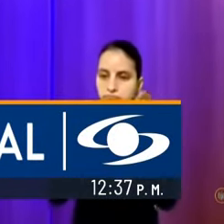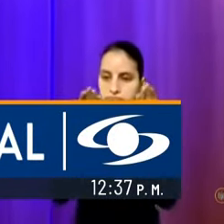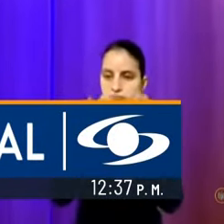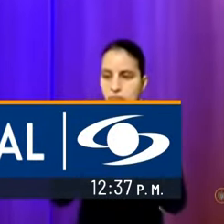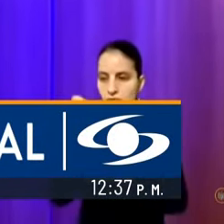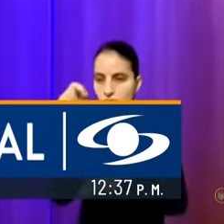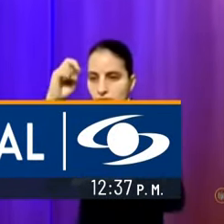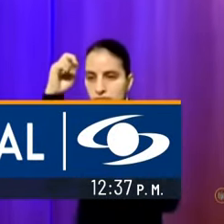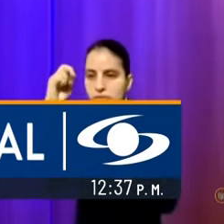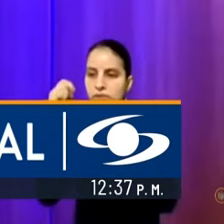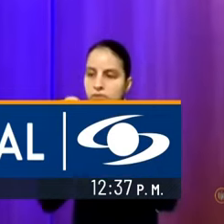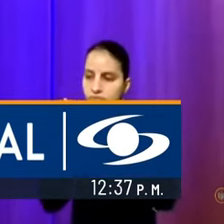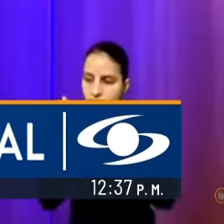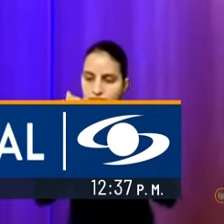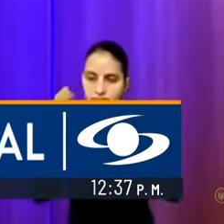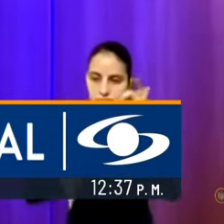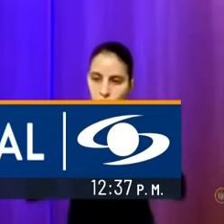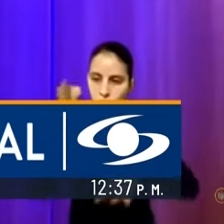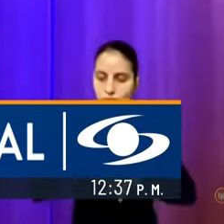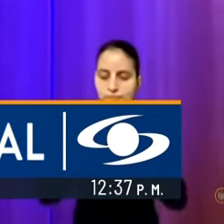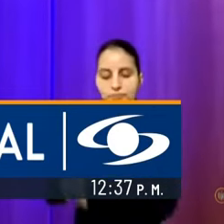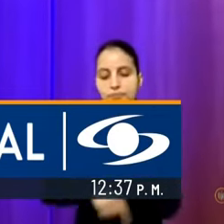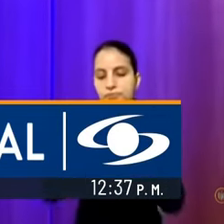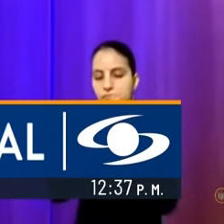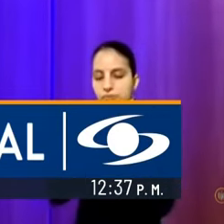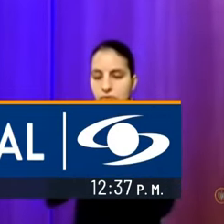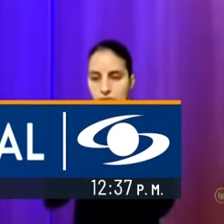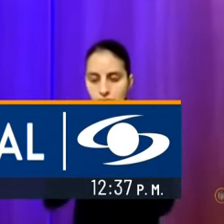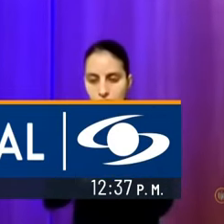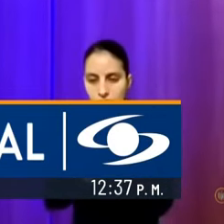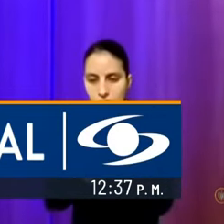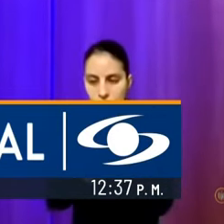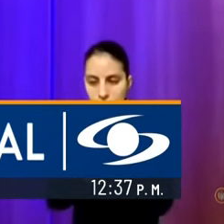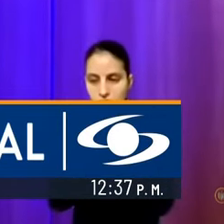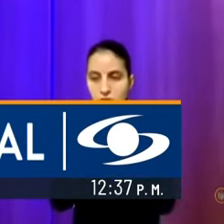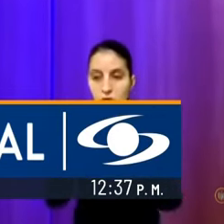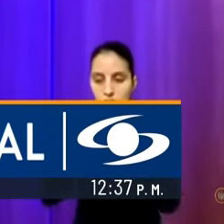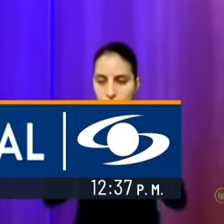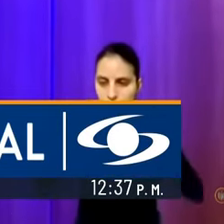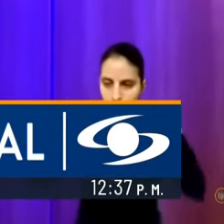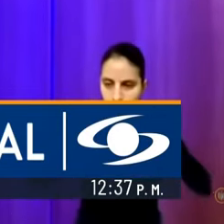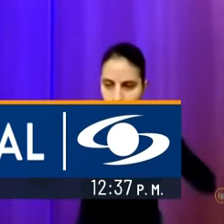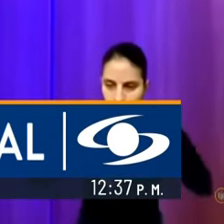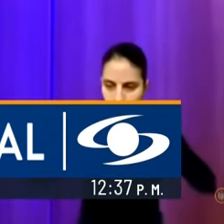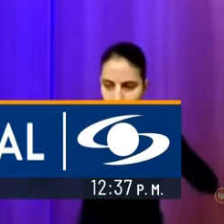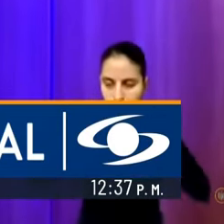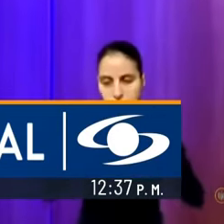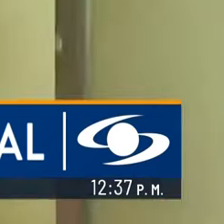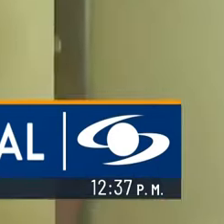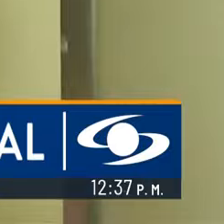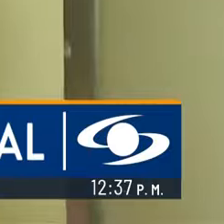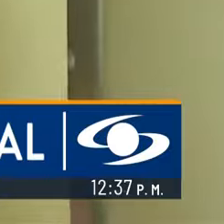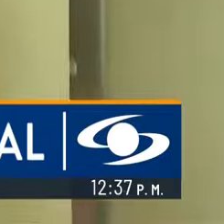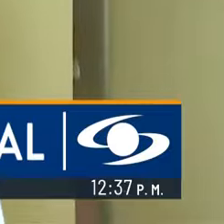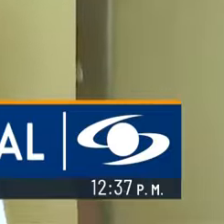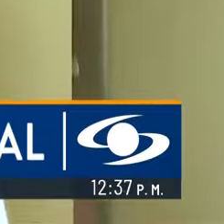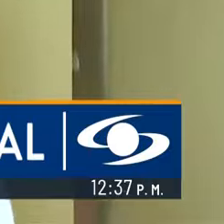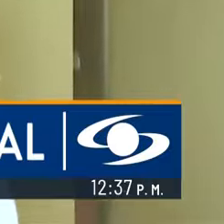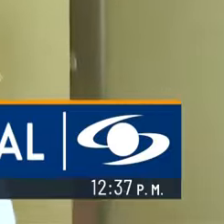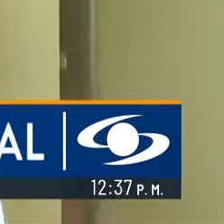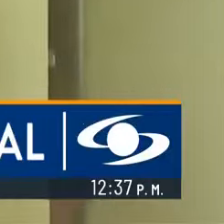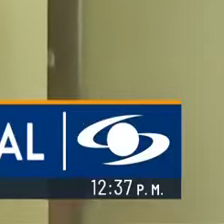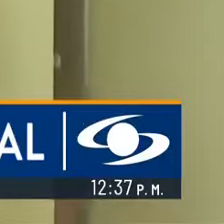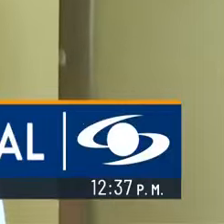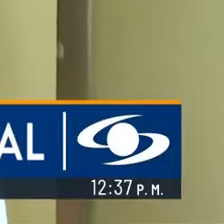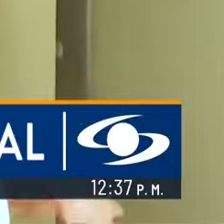quinto, un rediseño de los indicadores de gestión que los concibamos de manera estratégica. La